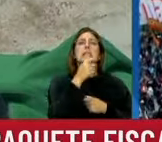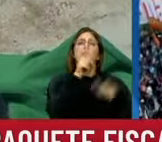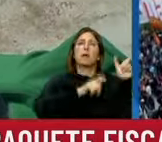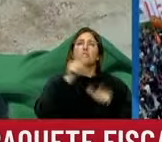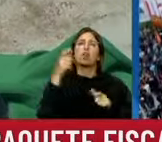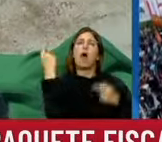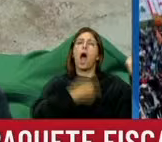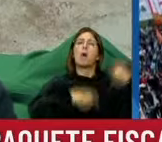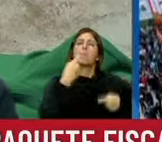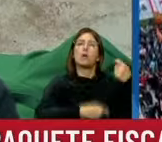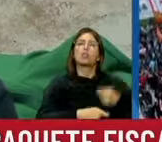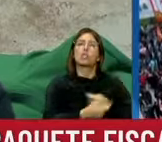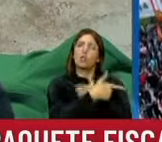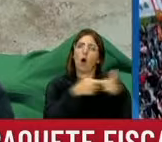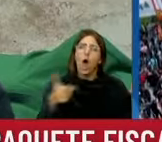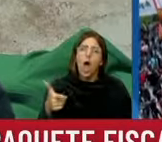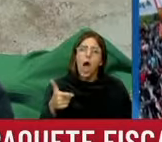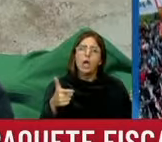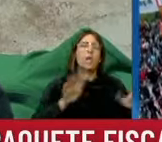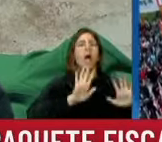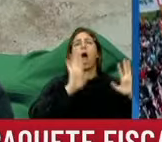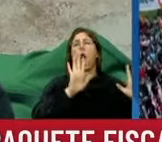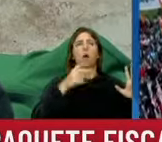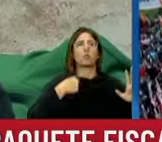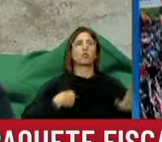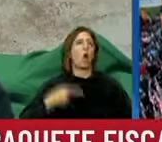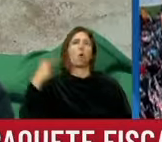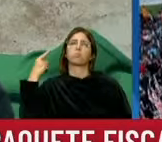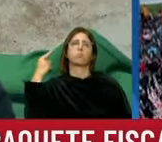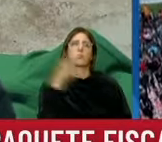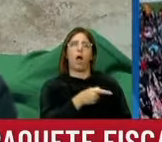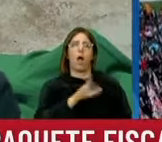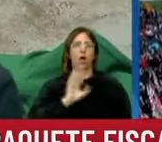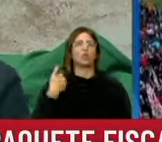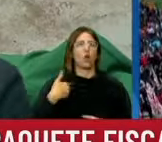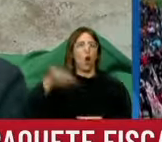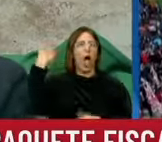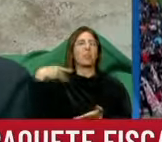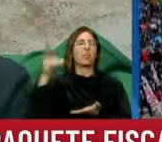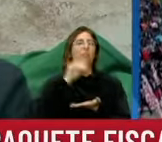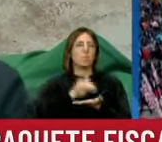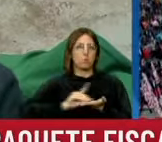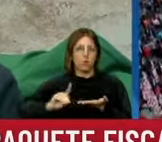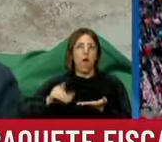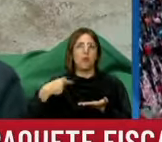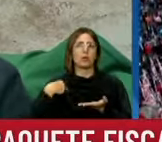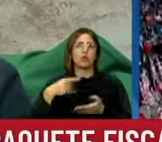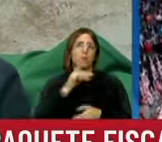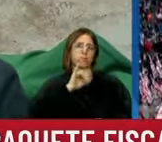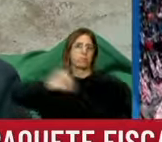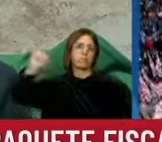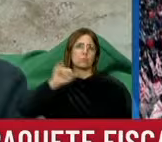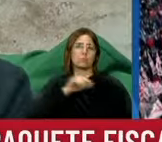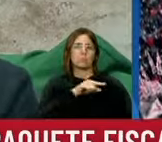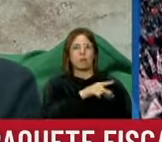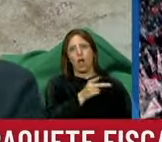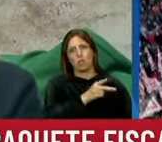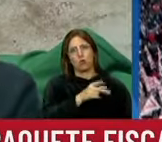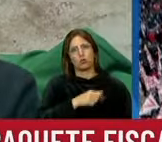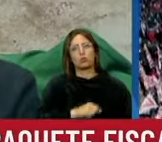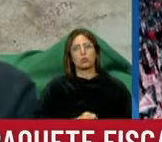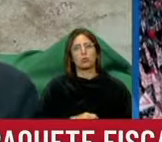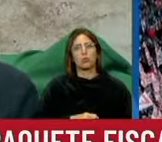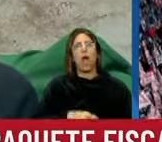A ver. La envalentonaron. Pues sí, la marcha la envalentonó. Obviamente, sí, obviamente. Porque Cristina se sube al millón y pico